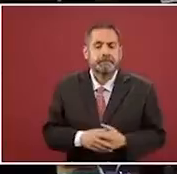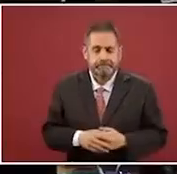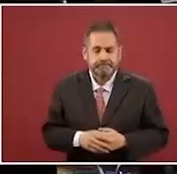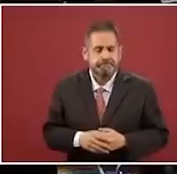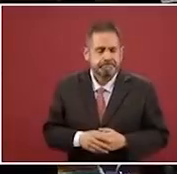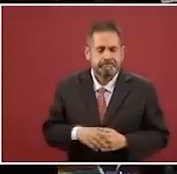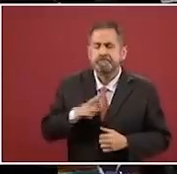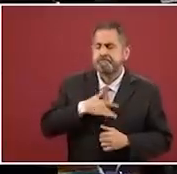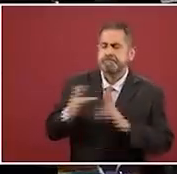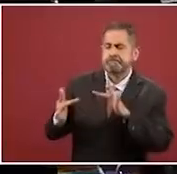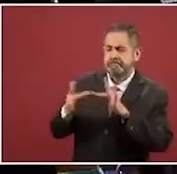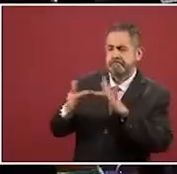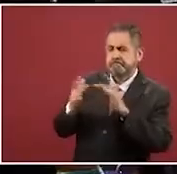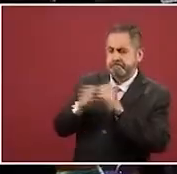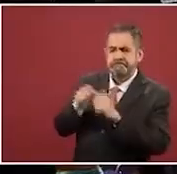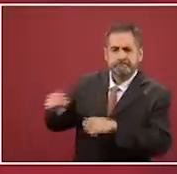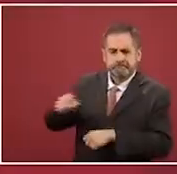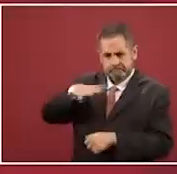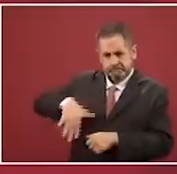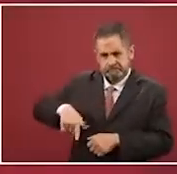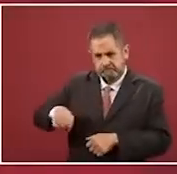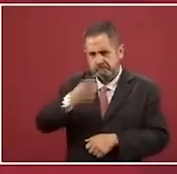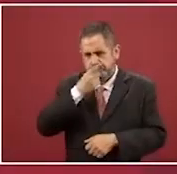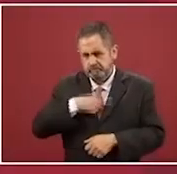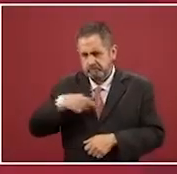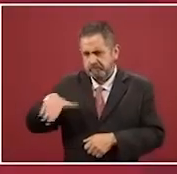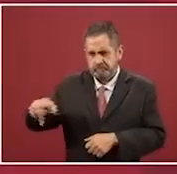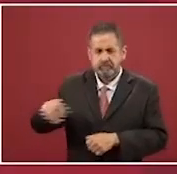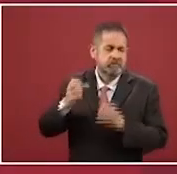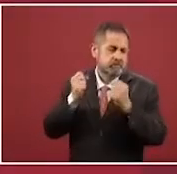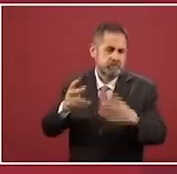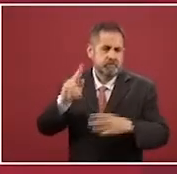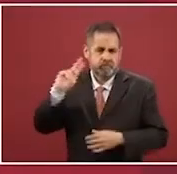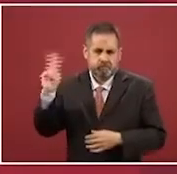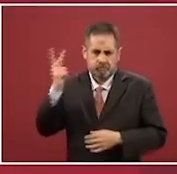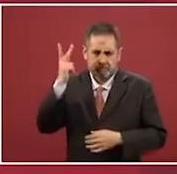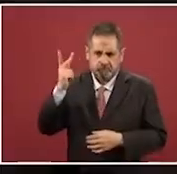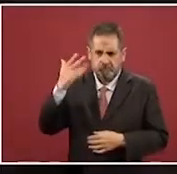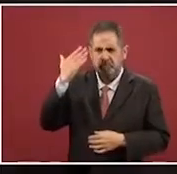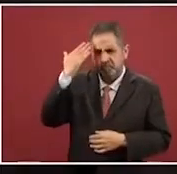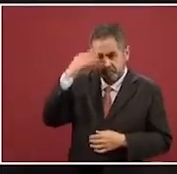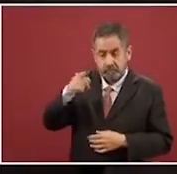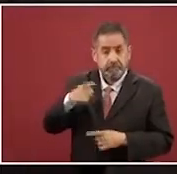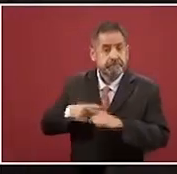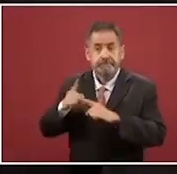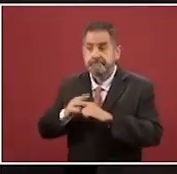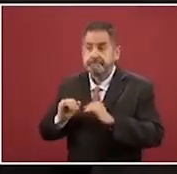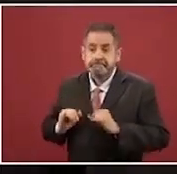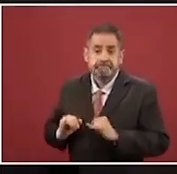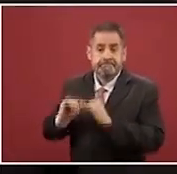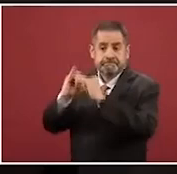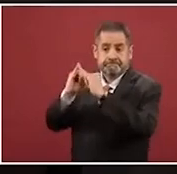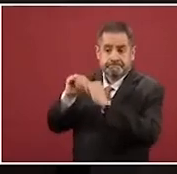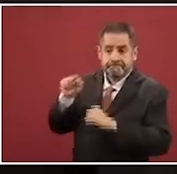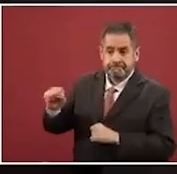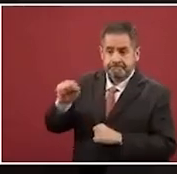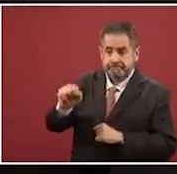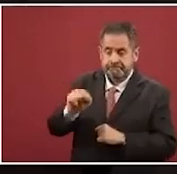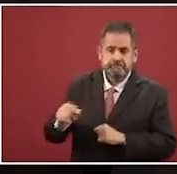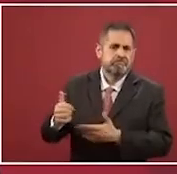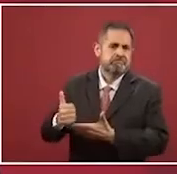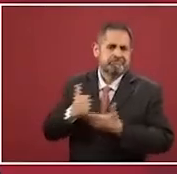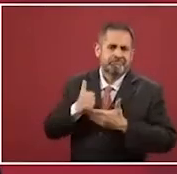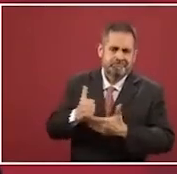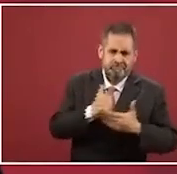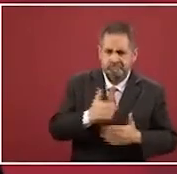vamos a buscar a este científico, mucha gente del Politécnico, de los institutos nos están